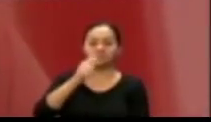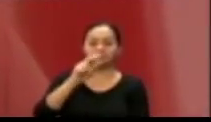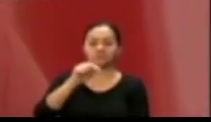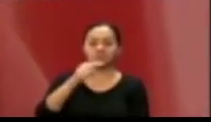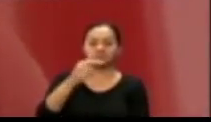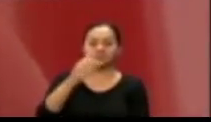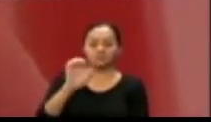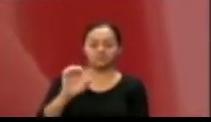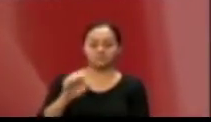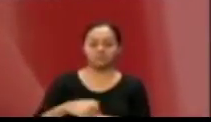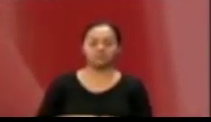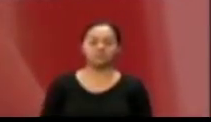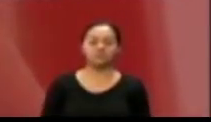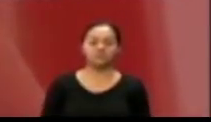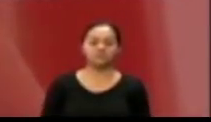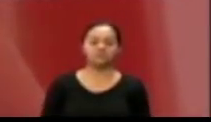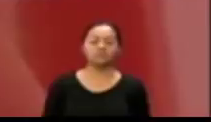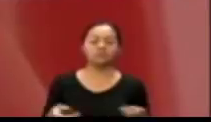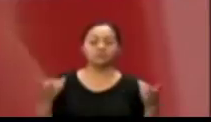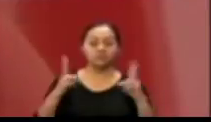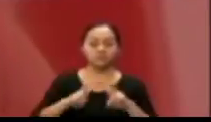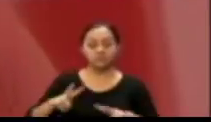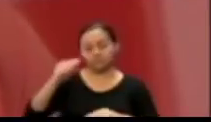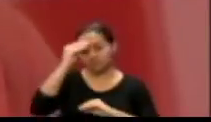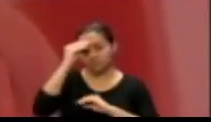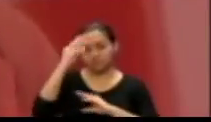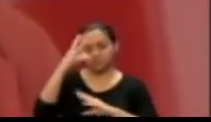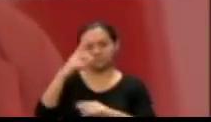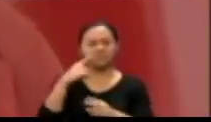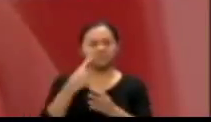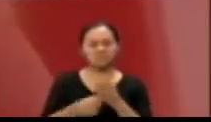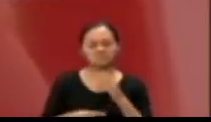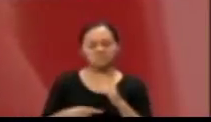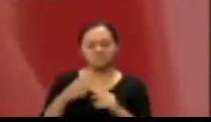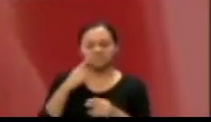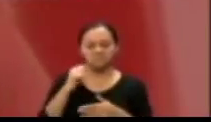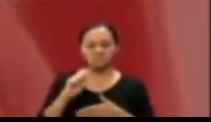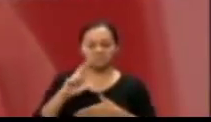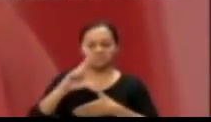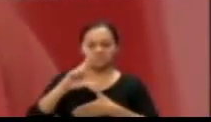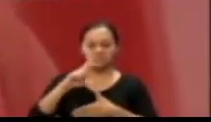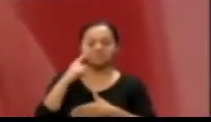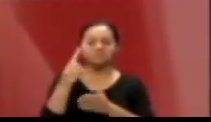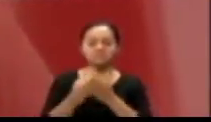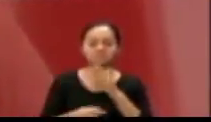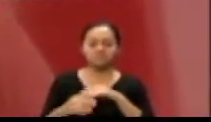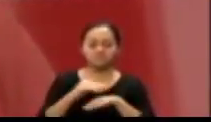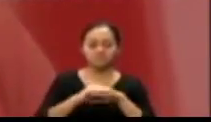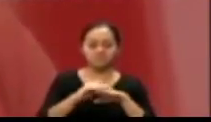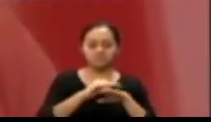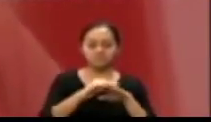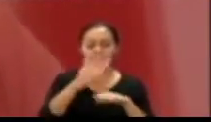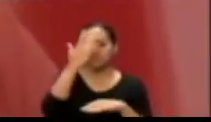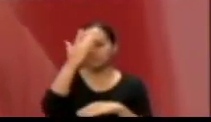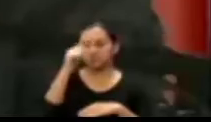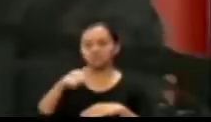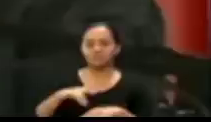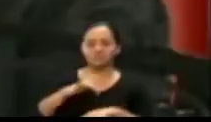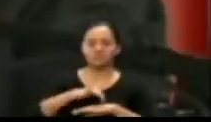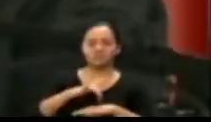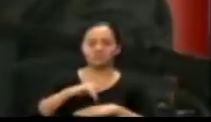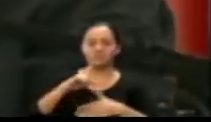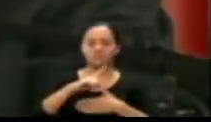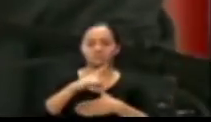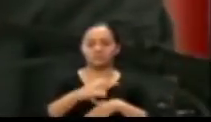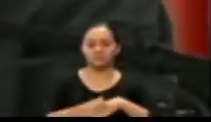acompaña hoy también para informar a la ciudadanía de qué se trata el ELAF, por qué los invitados, por qué esta cita latinoamericana?